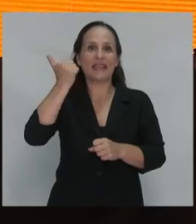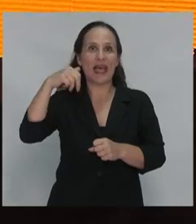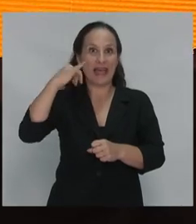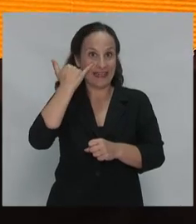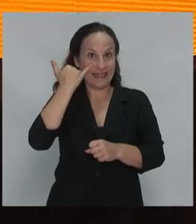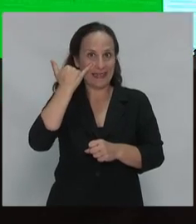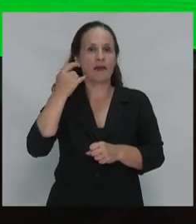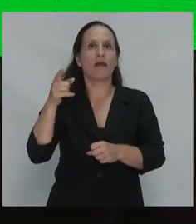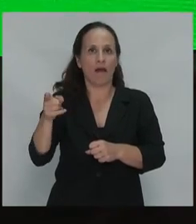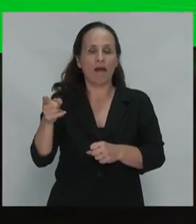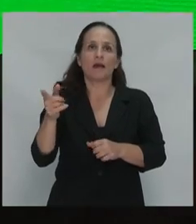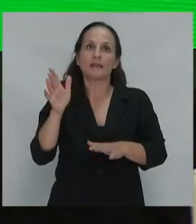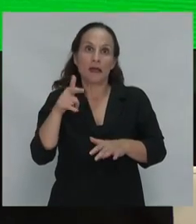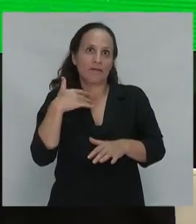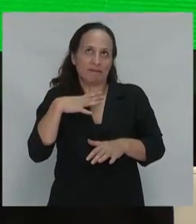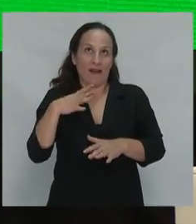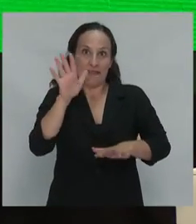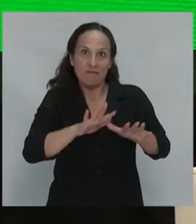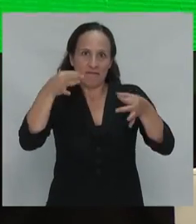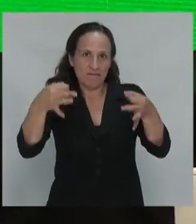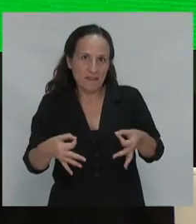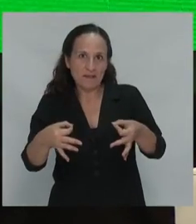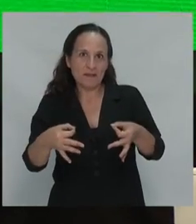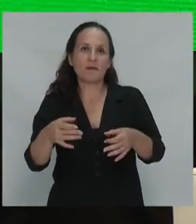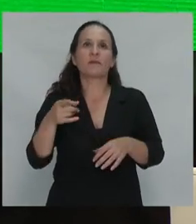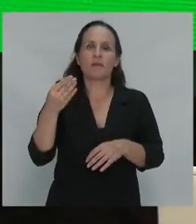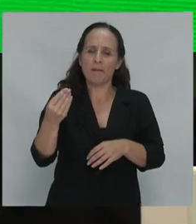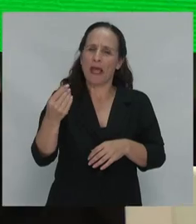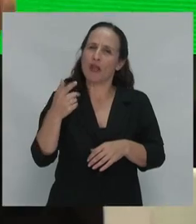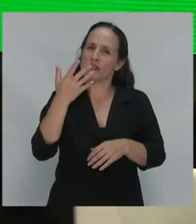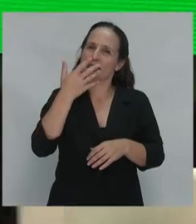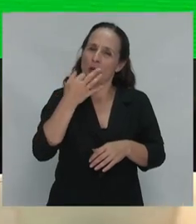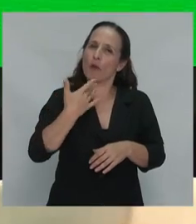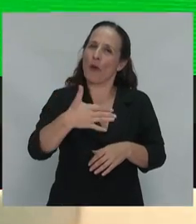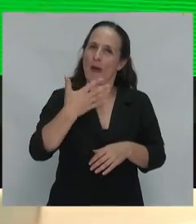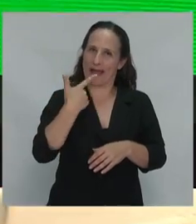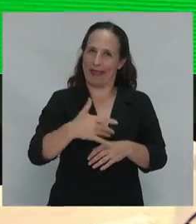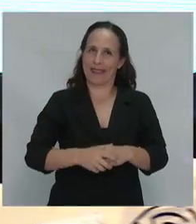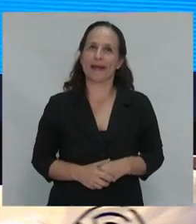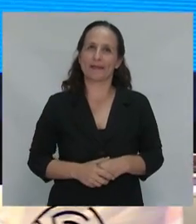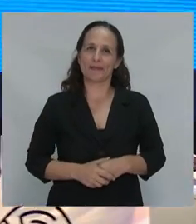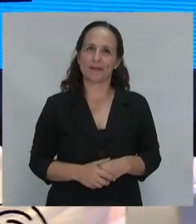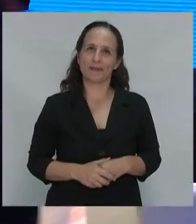planificada pero que bueno con seguridad le va a encantar gracias